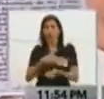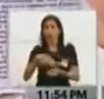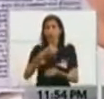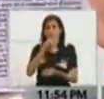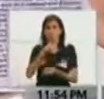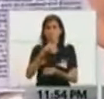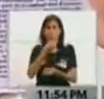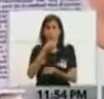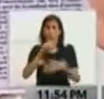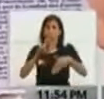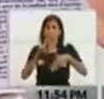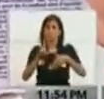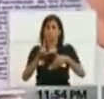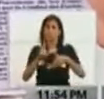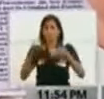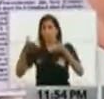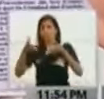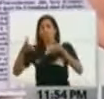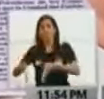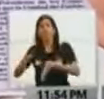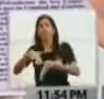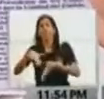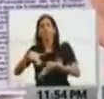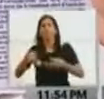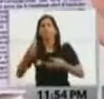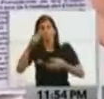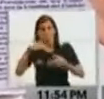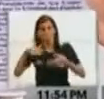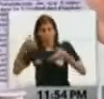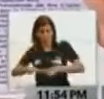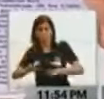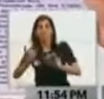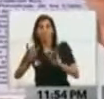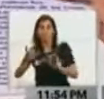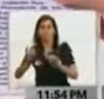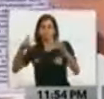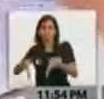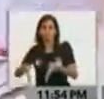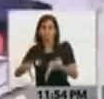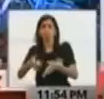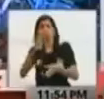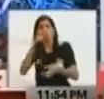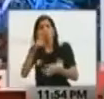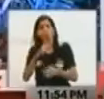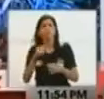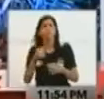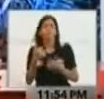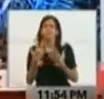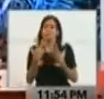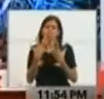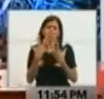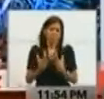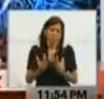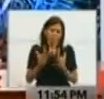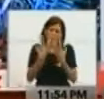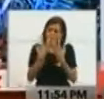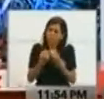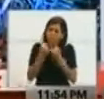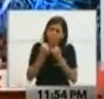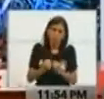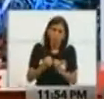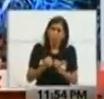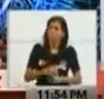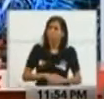su tierra natal por un pueblo que no se resigna a su desaparición. Estábamos nosotros en la Academia Militar de Venezuela,